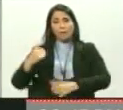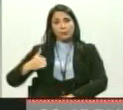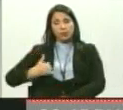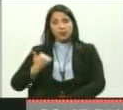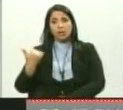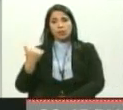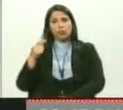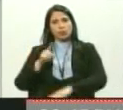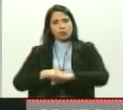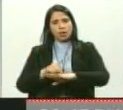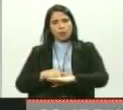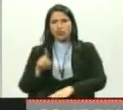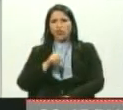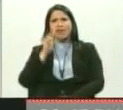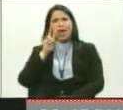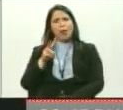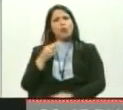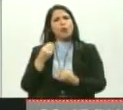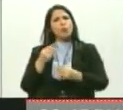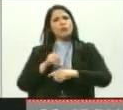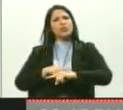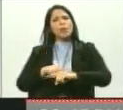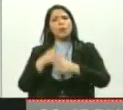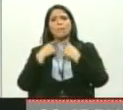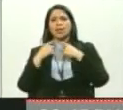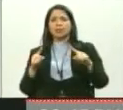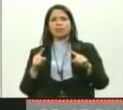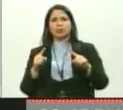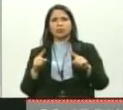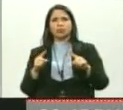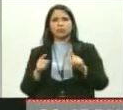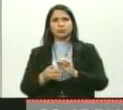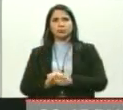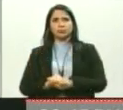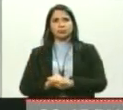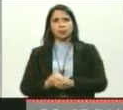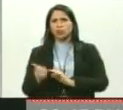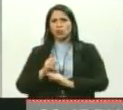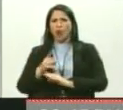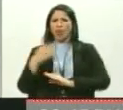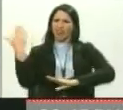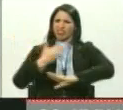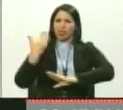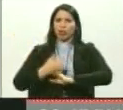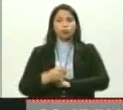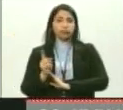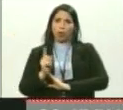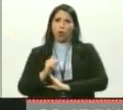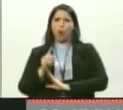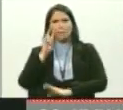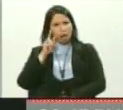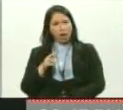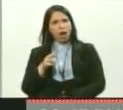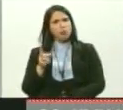tiempo y que no lo veamos como un tiempo perdido. Ni un castigo, tampoco. Exacto, no es un castigo,